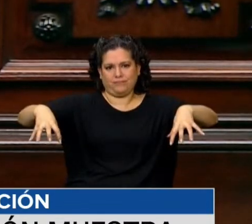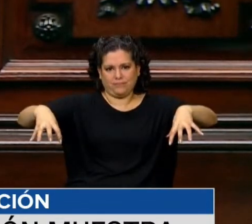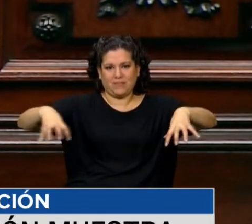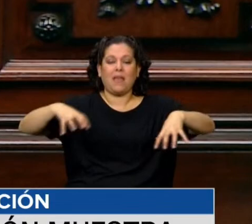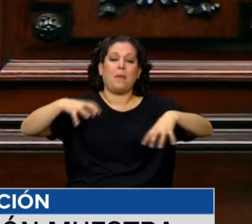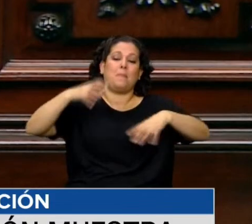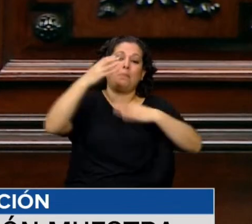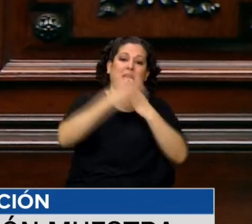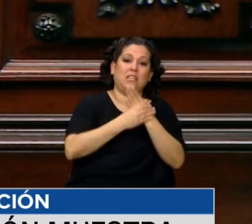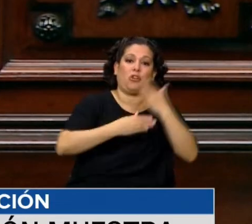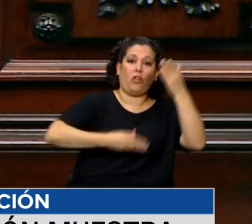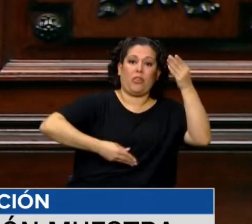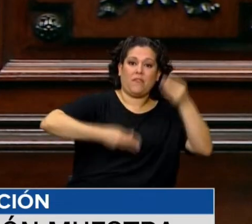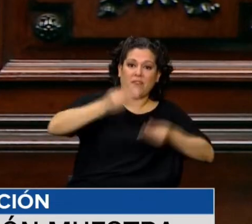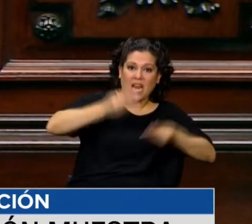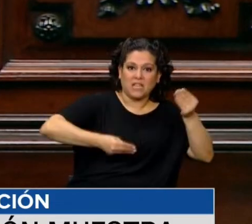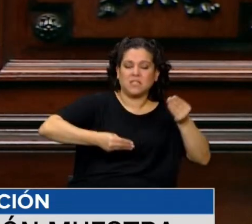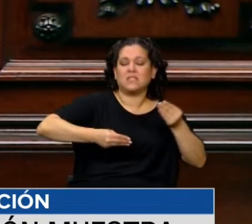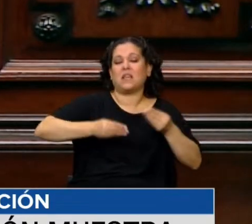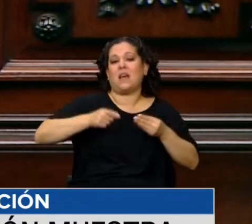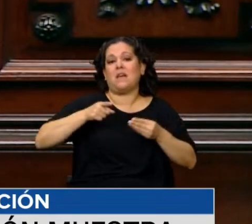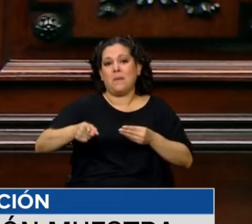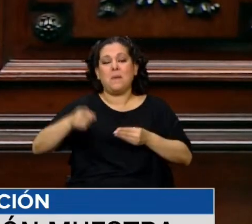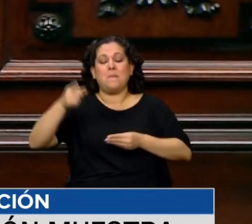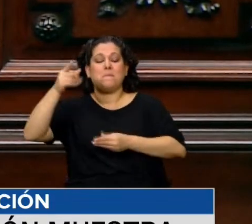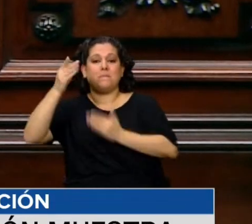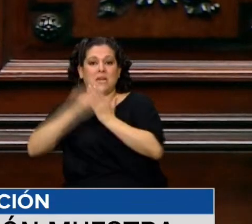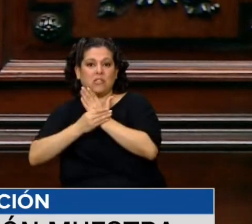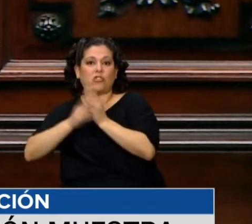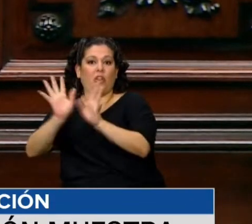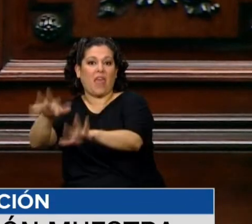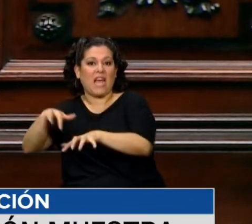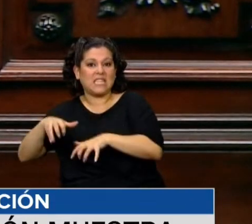el Ministerio de Finanzas, el ministro de Hacienda es el que